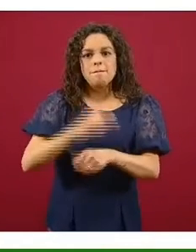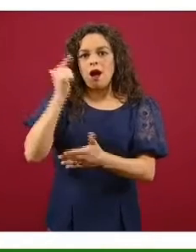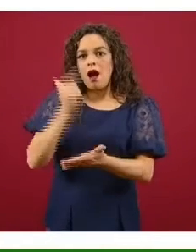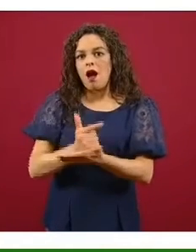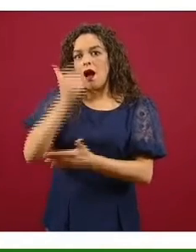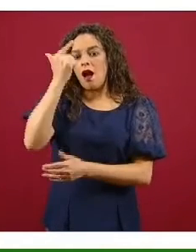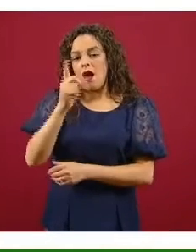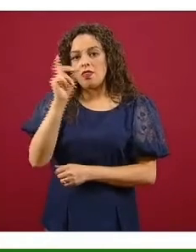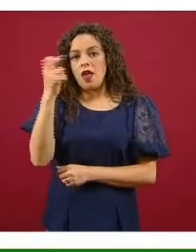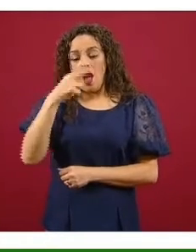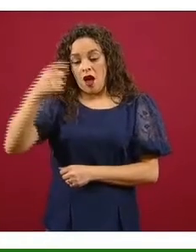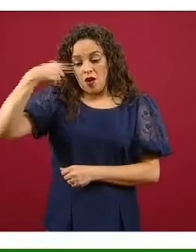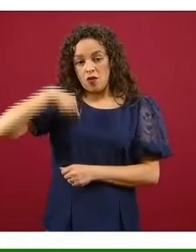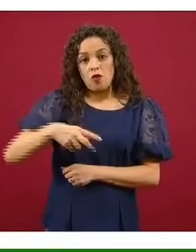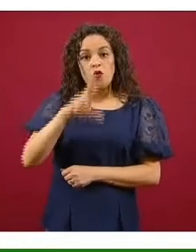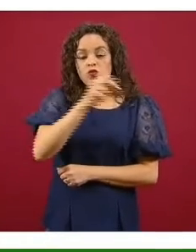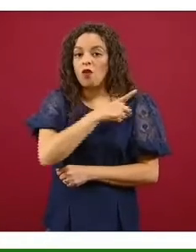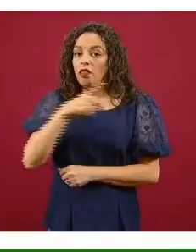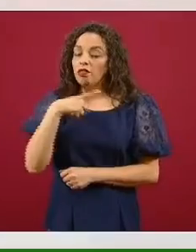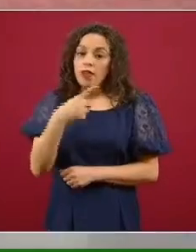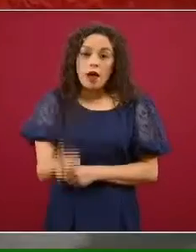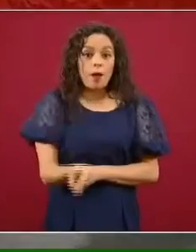y no se deben de administrar.